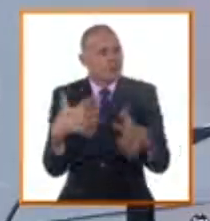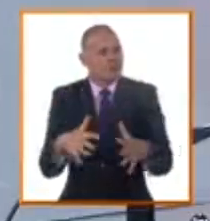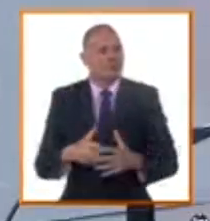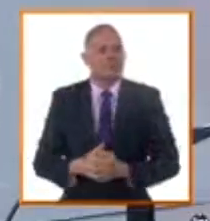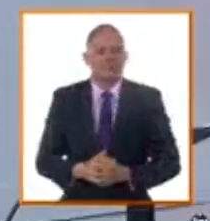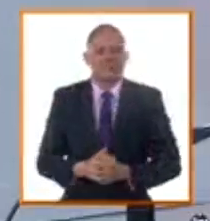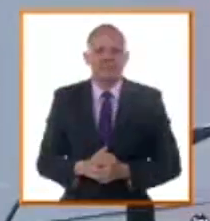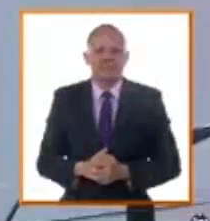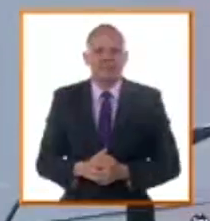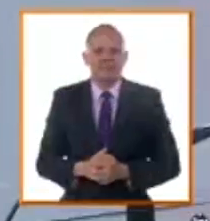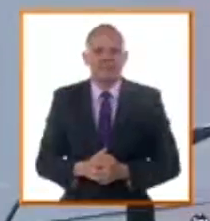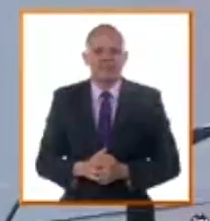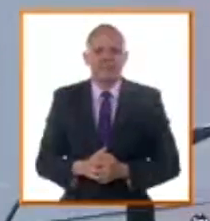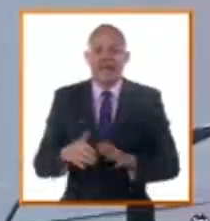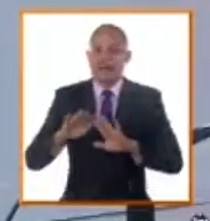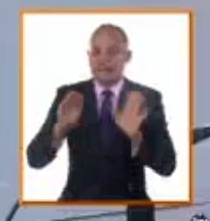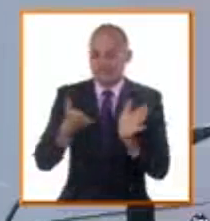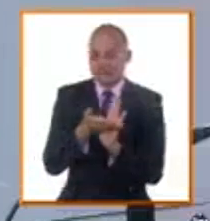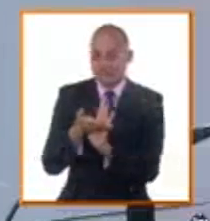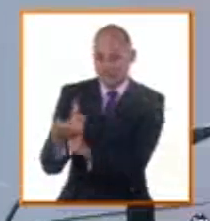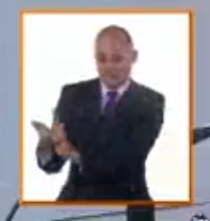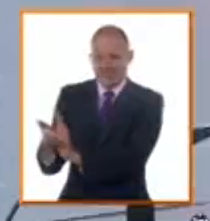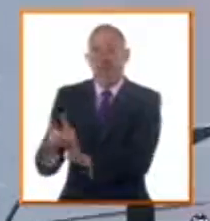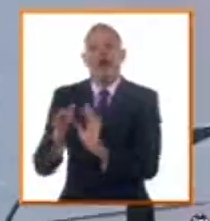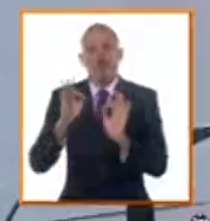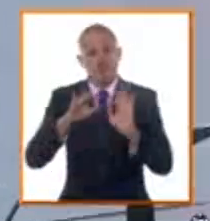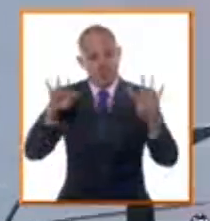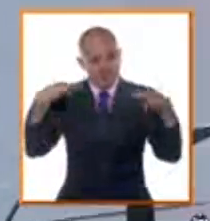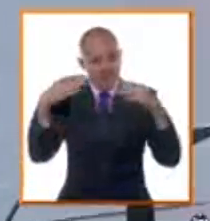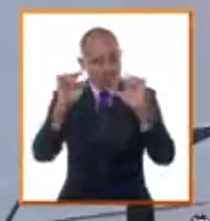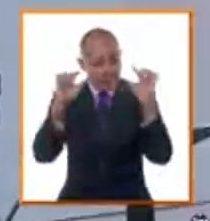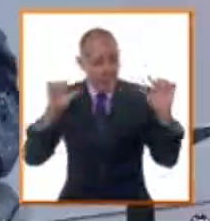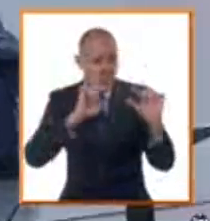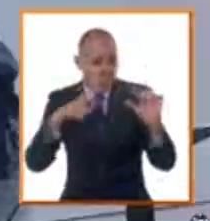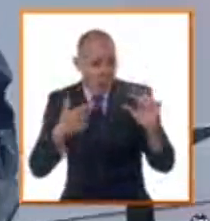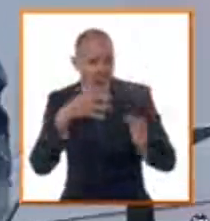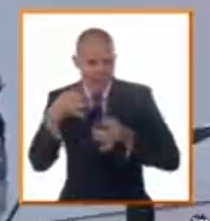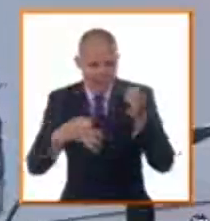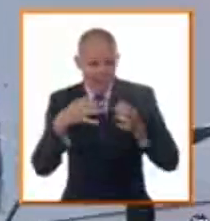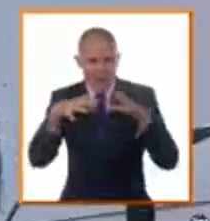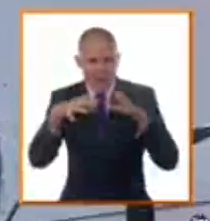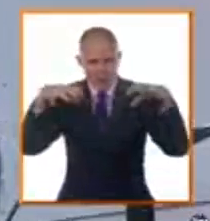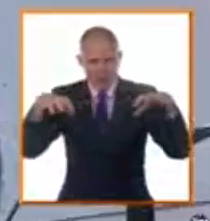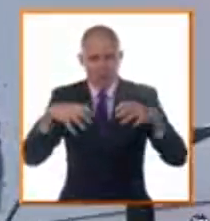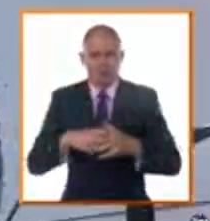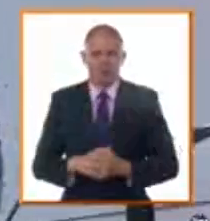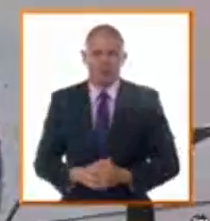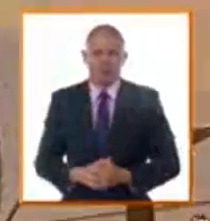Repito la invitación, están invitados a acompañarnos en esta mesa redonda.